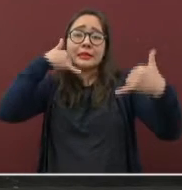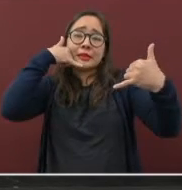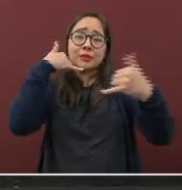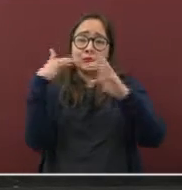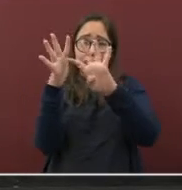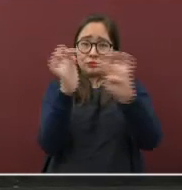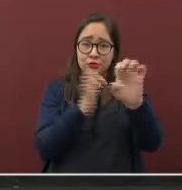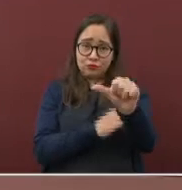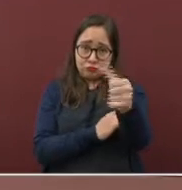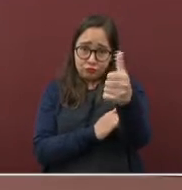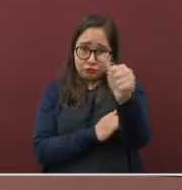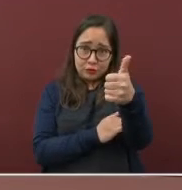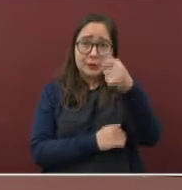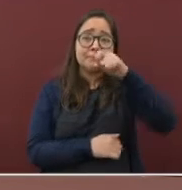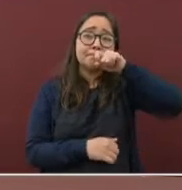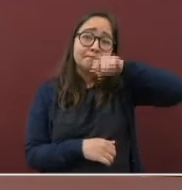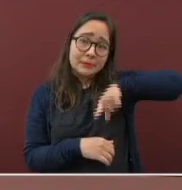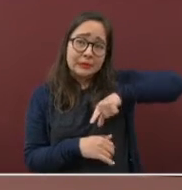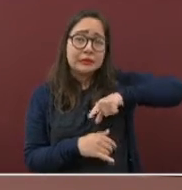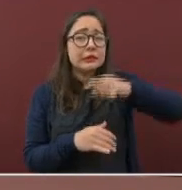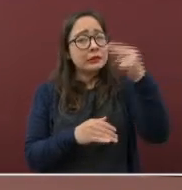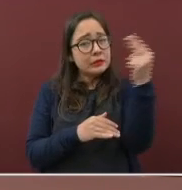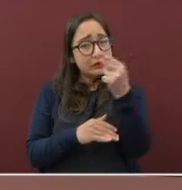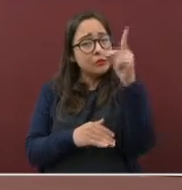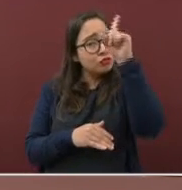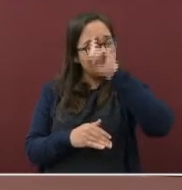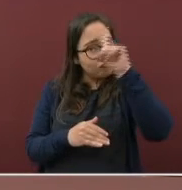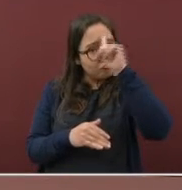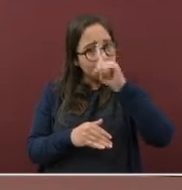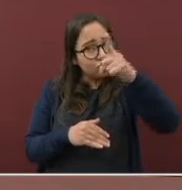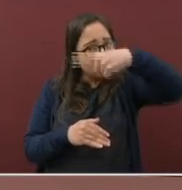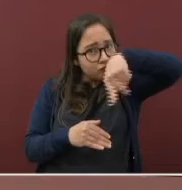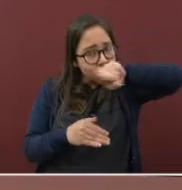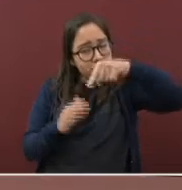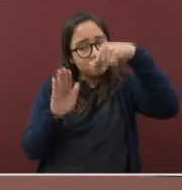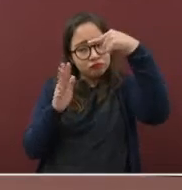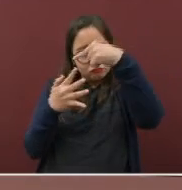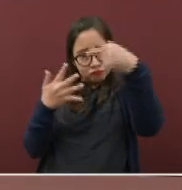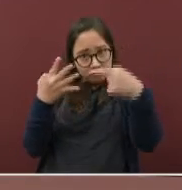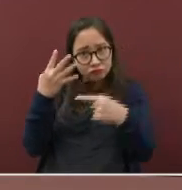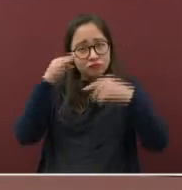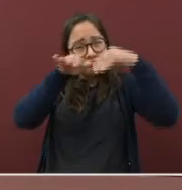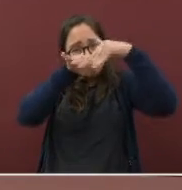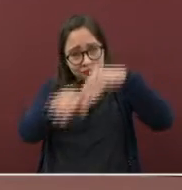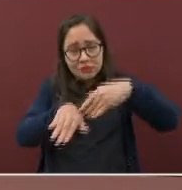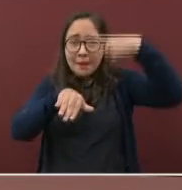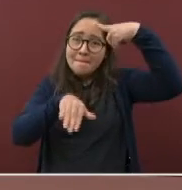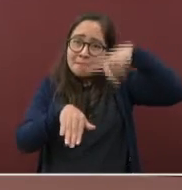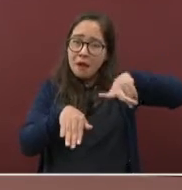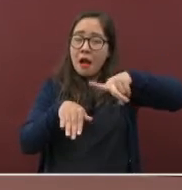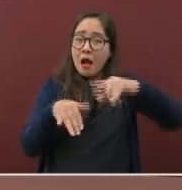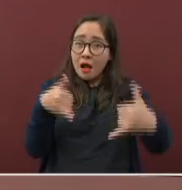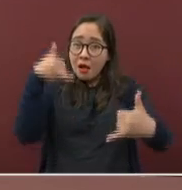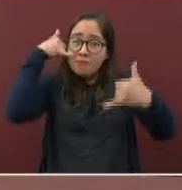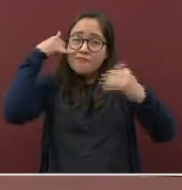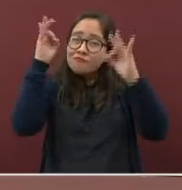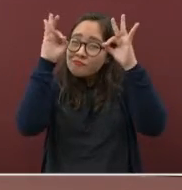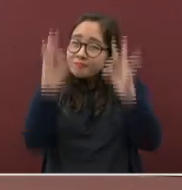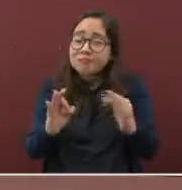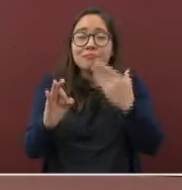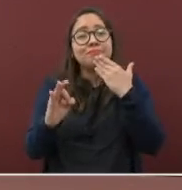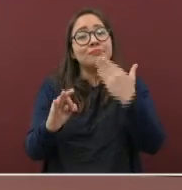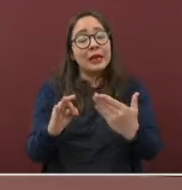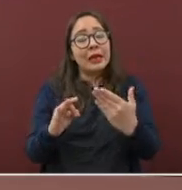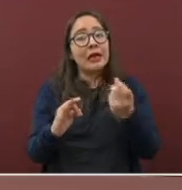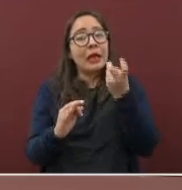de igual forma deben seguir todas las recomendaciones que se les den para hacer más efectiva la llamada y que